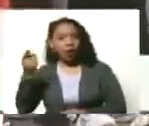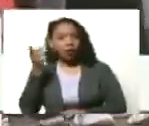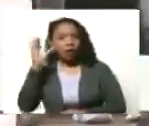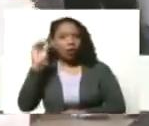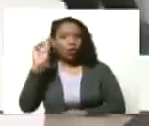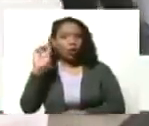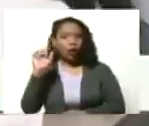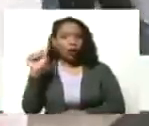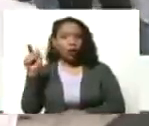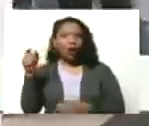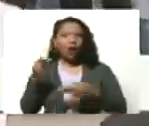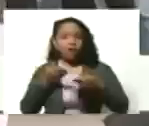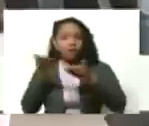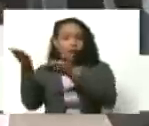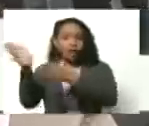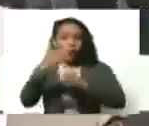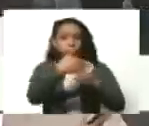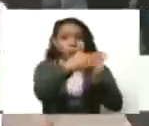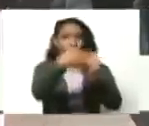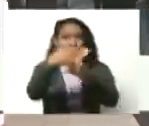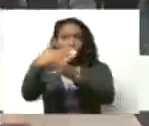Vayan, compártalo, Dora.